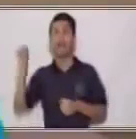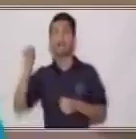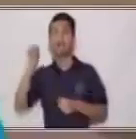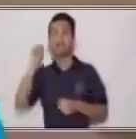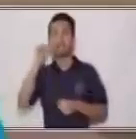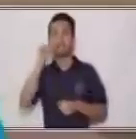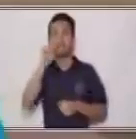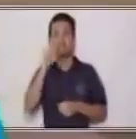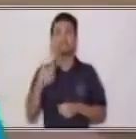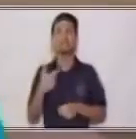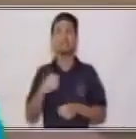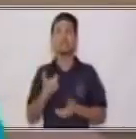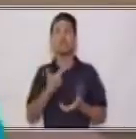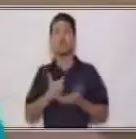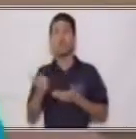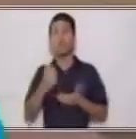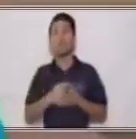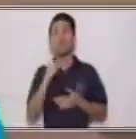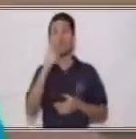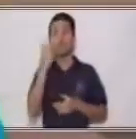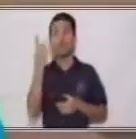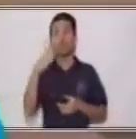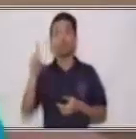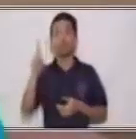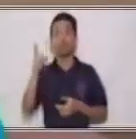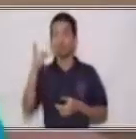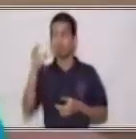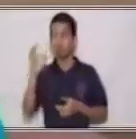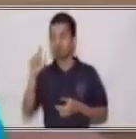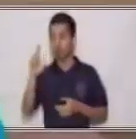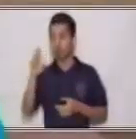las compramos por docena o por unidad.